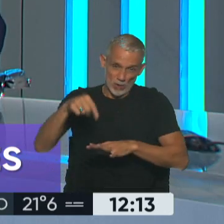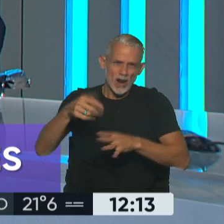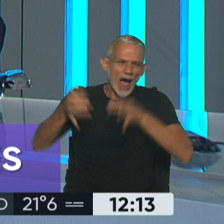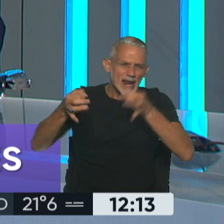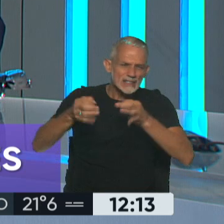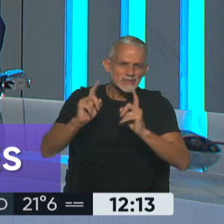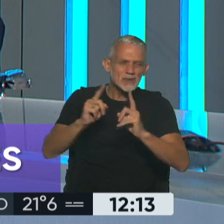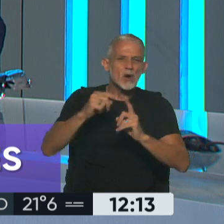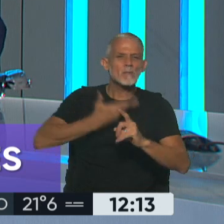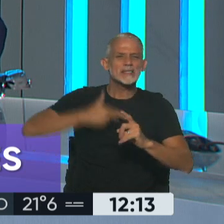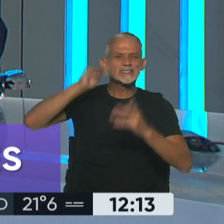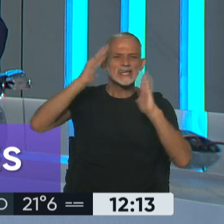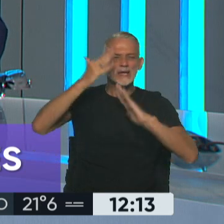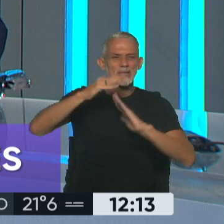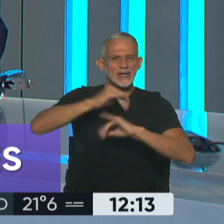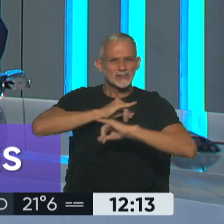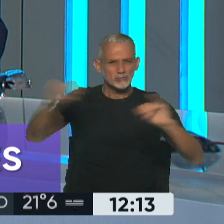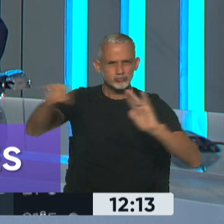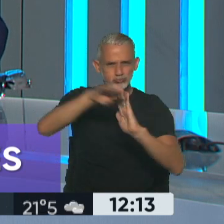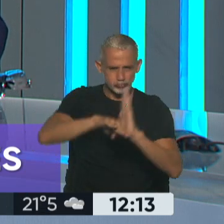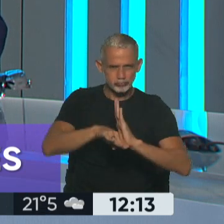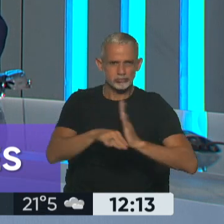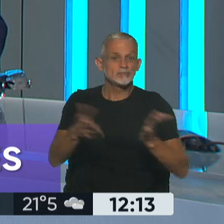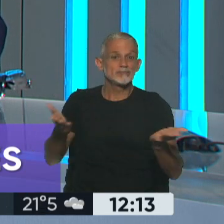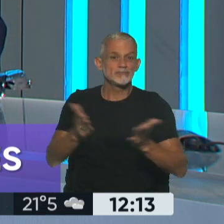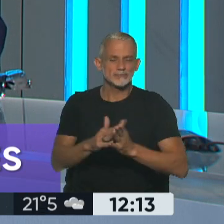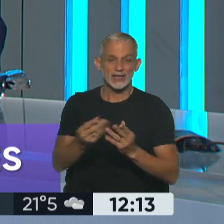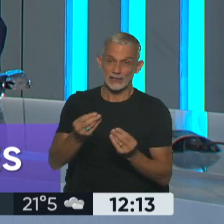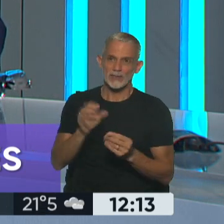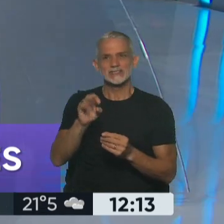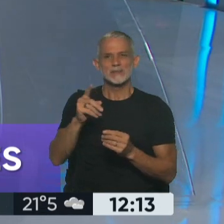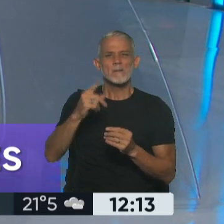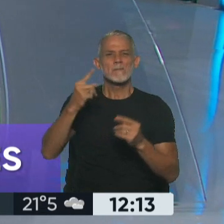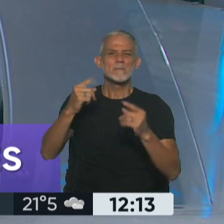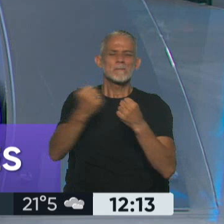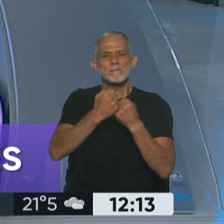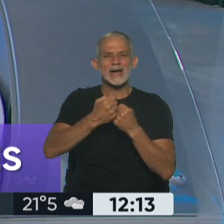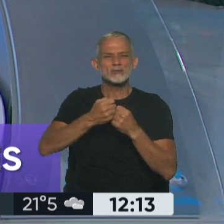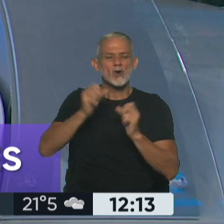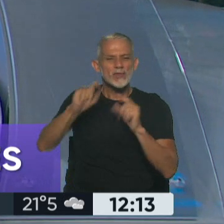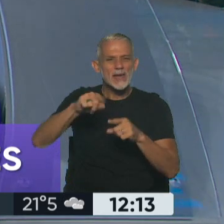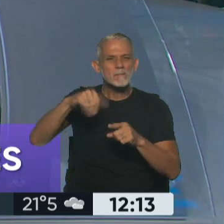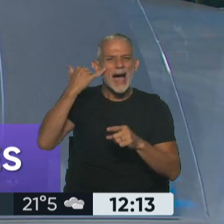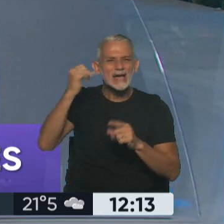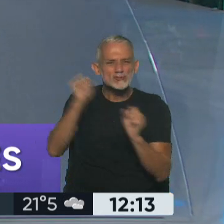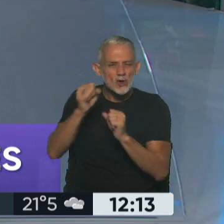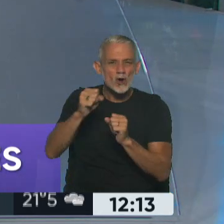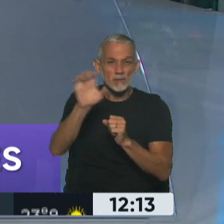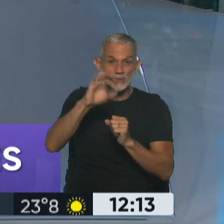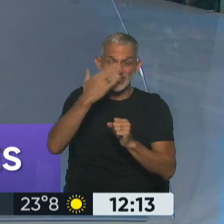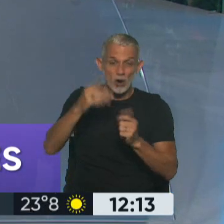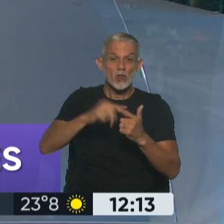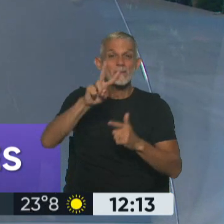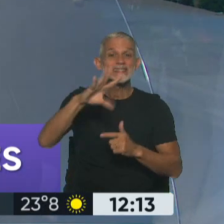lo anunciado por el presidente Javier Milei el viernes pasado, este denominado Pacto de Mayo, provincia de Córdoba,